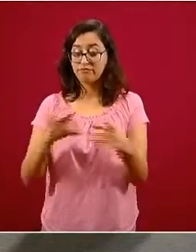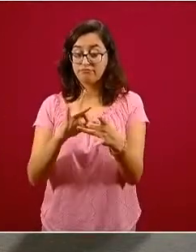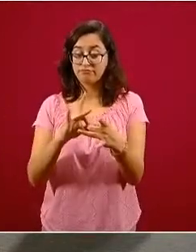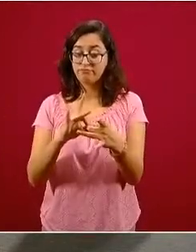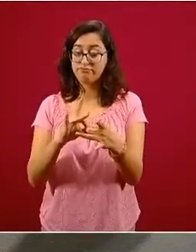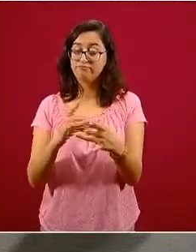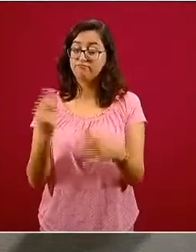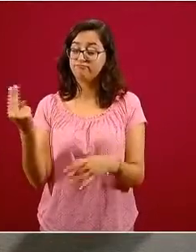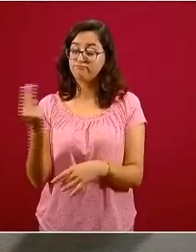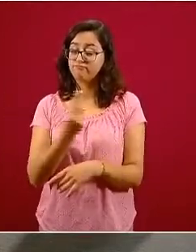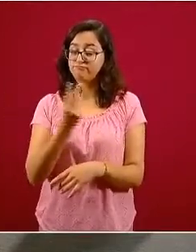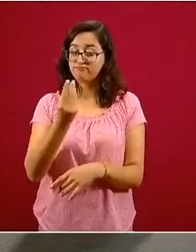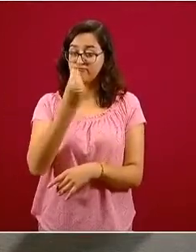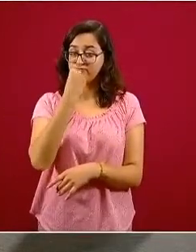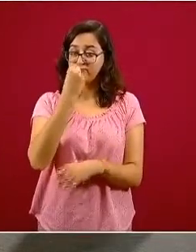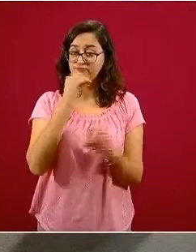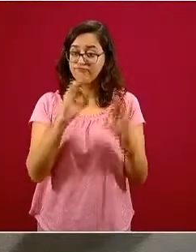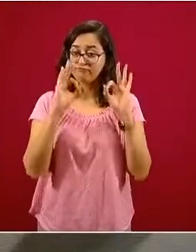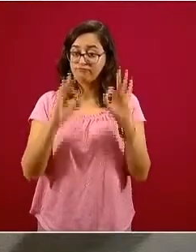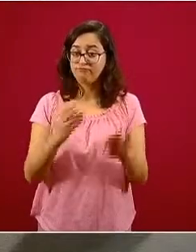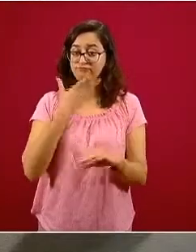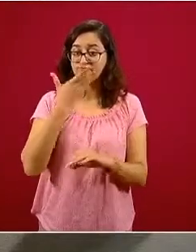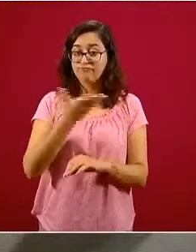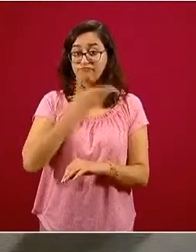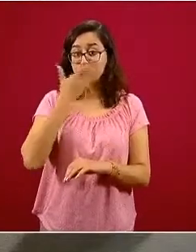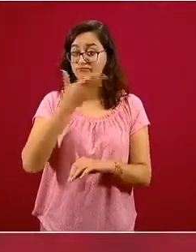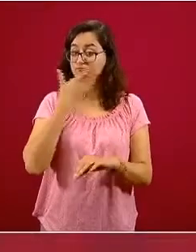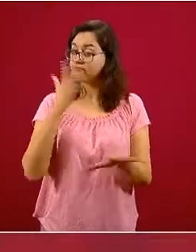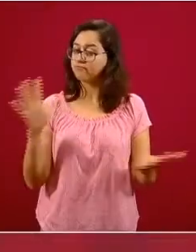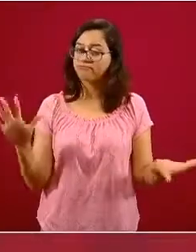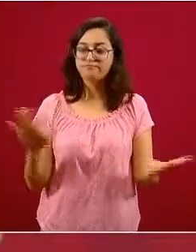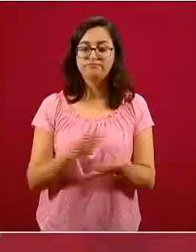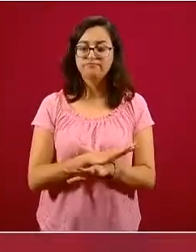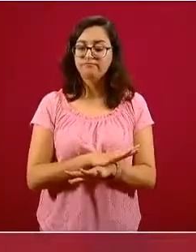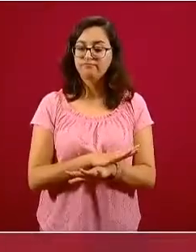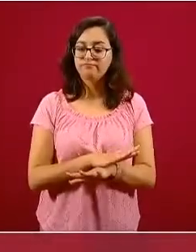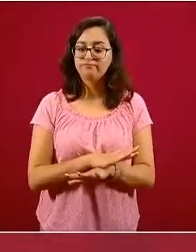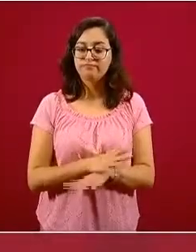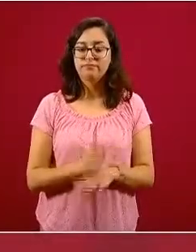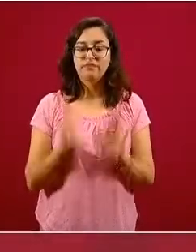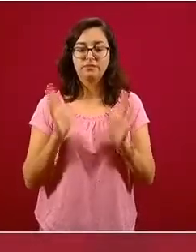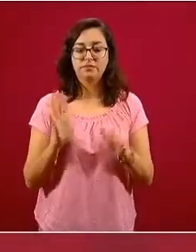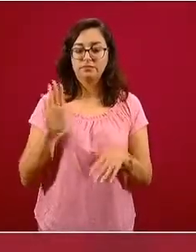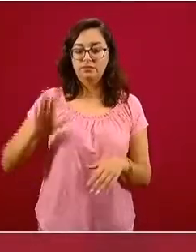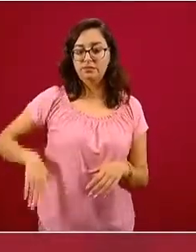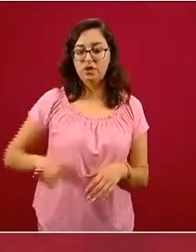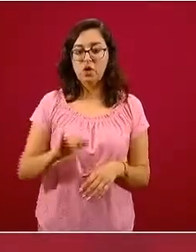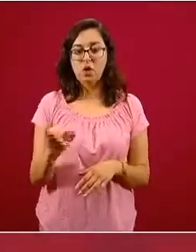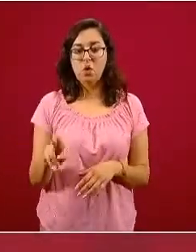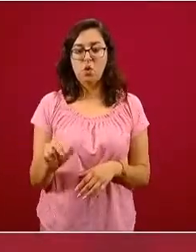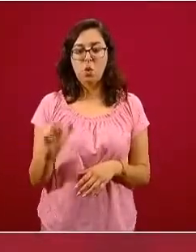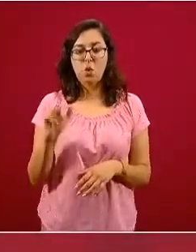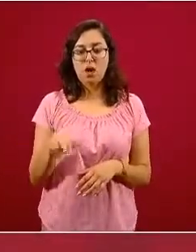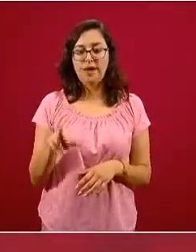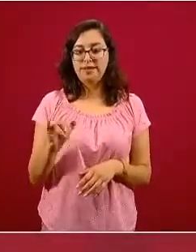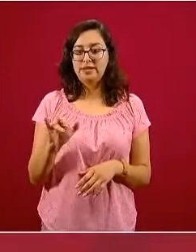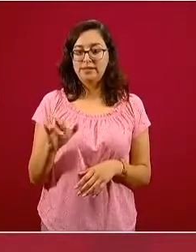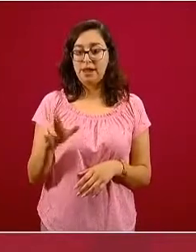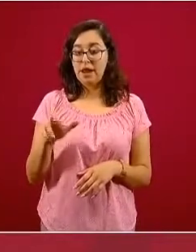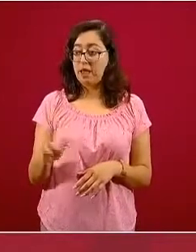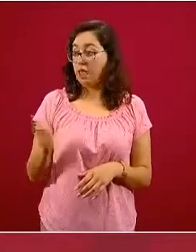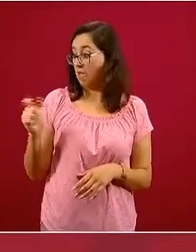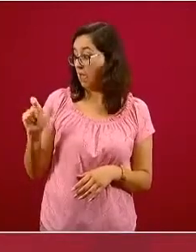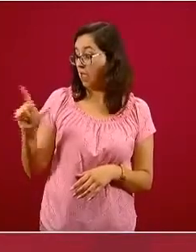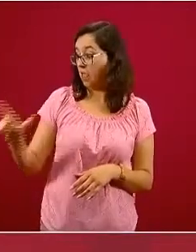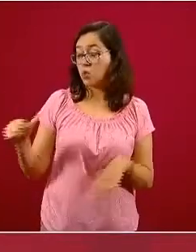radical en las prácticas alimentarias. Y como ya señala el doctor Juan Rivera, quien es una de las personas más